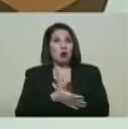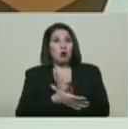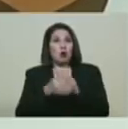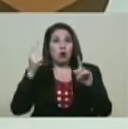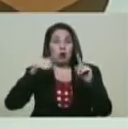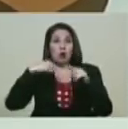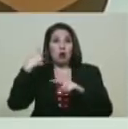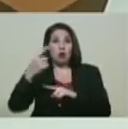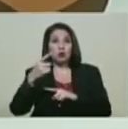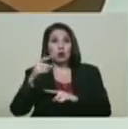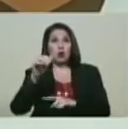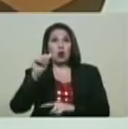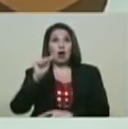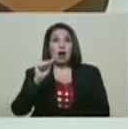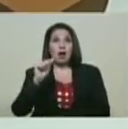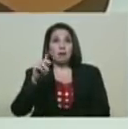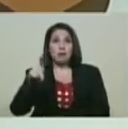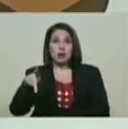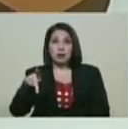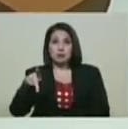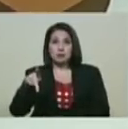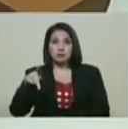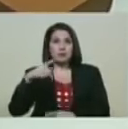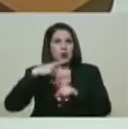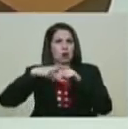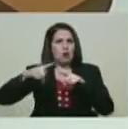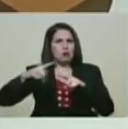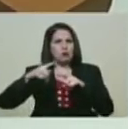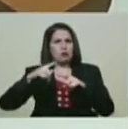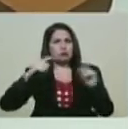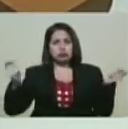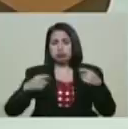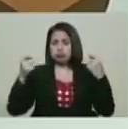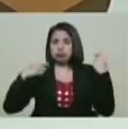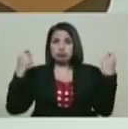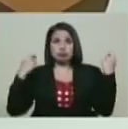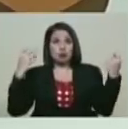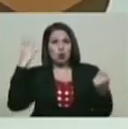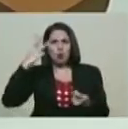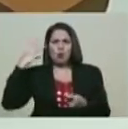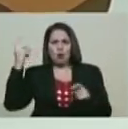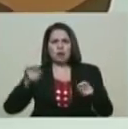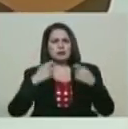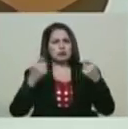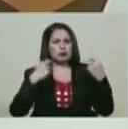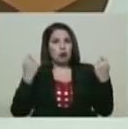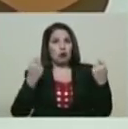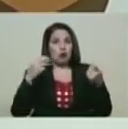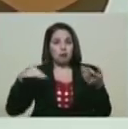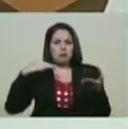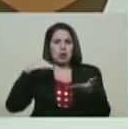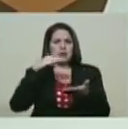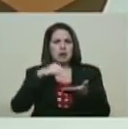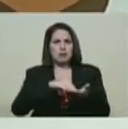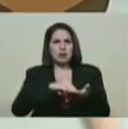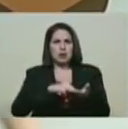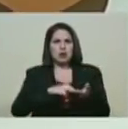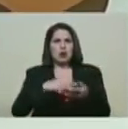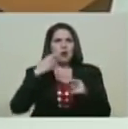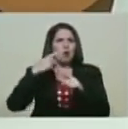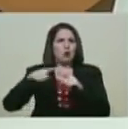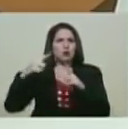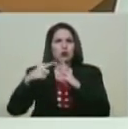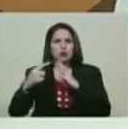agencia Associated Press, AP, con la mayor colocación en medios como Washington Post, Miami Herald y ABC